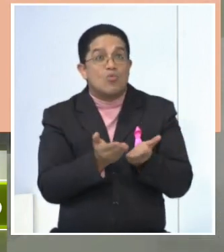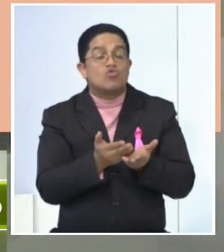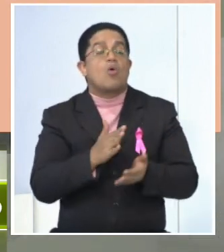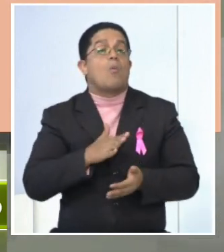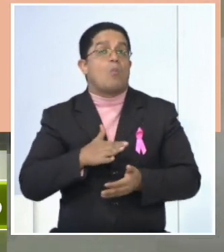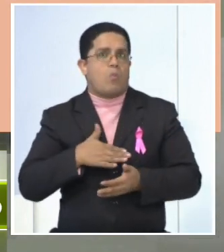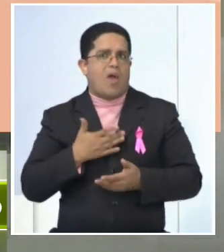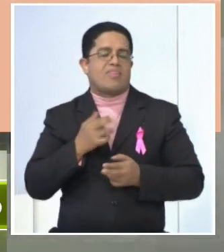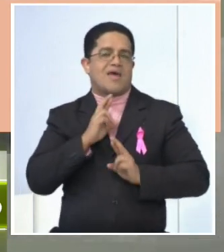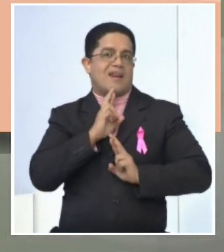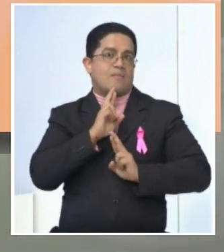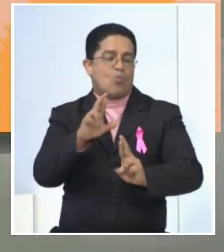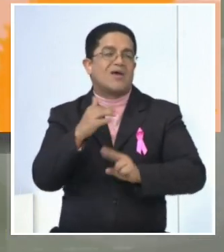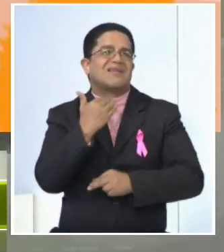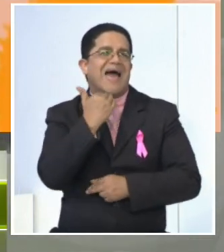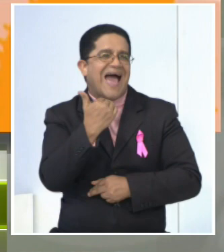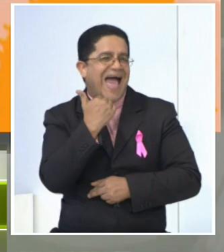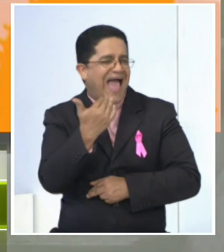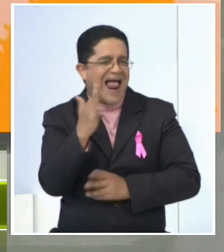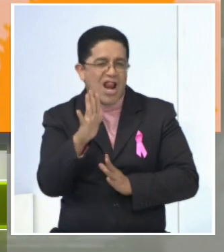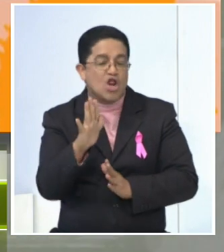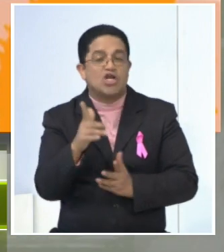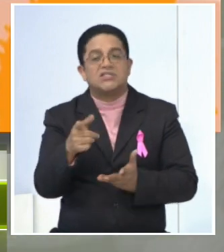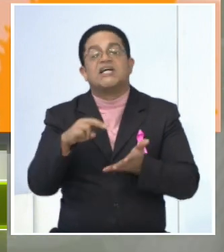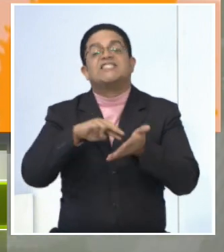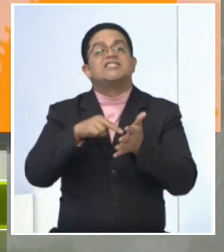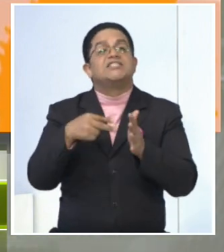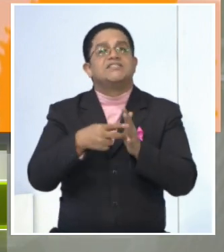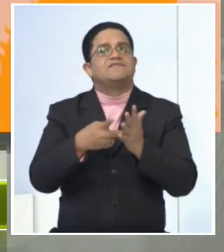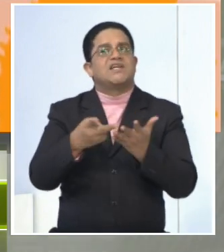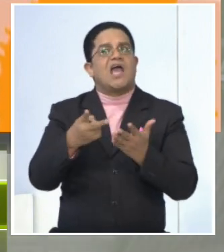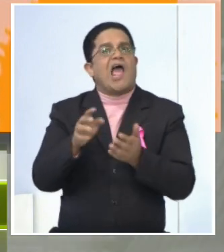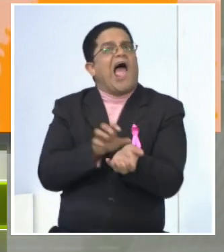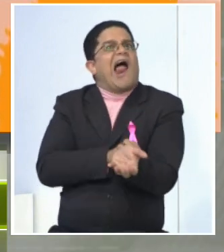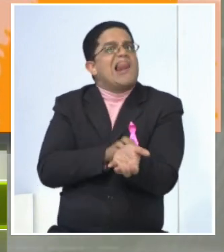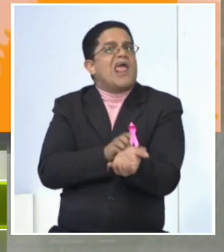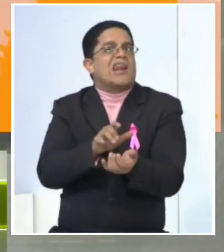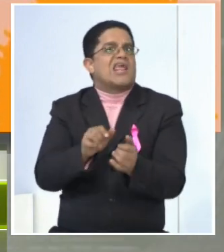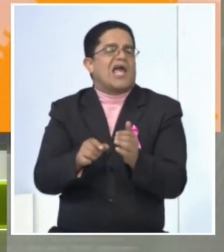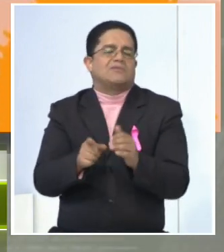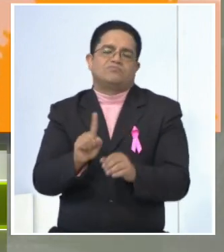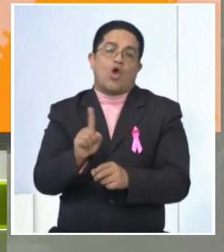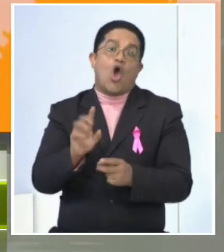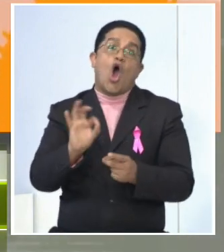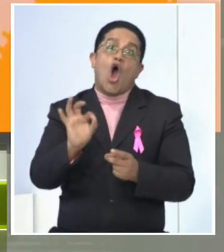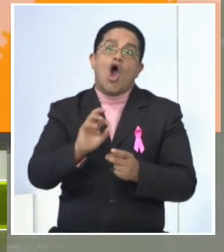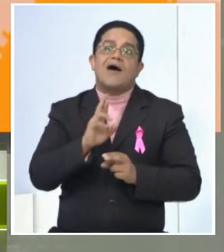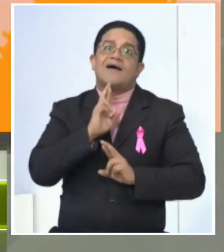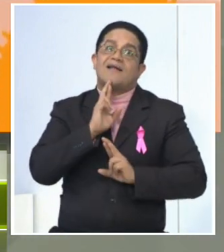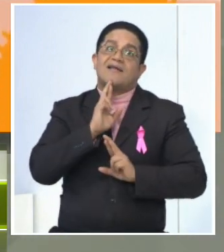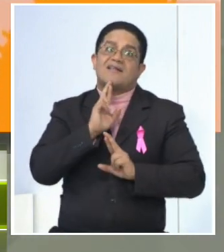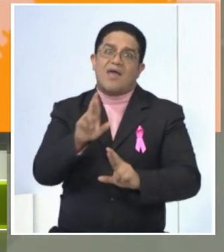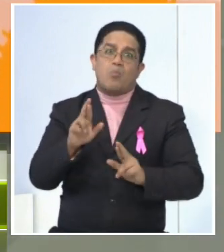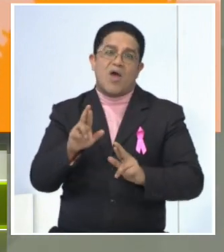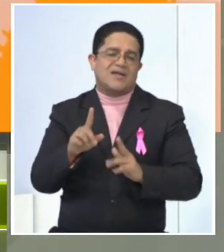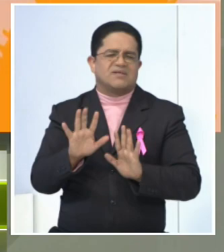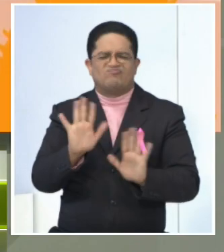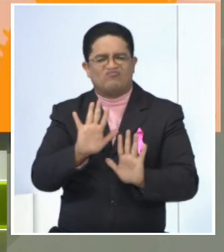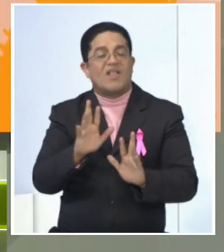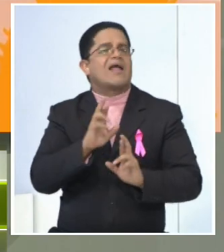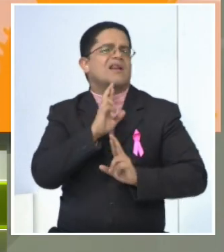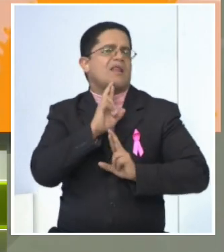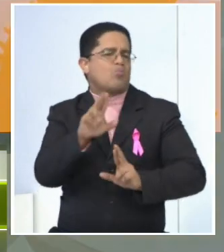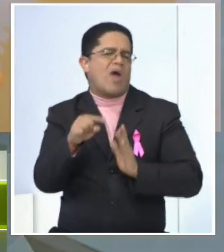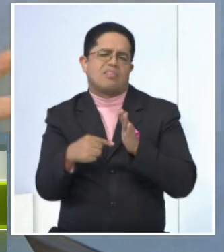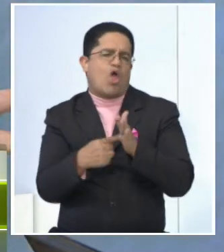una reacción a algún alimento en algún momento de su vida y eso no significa que sea alérgico. Eso fue una reacción transitoria que se